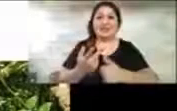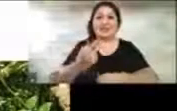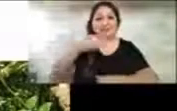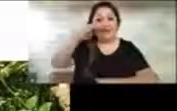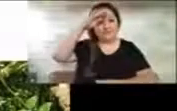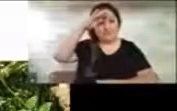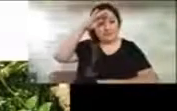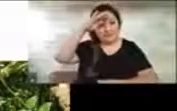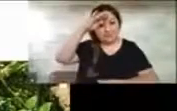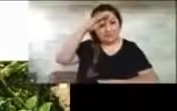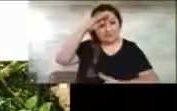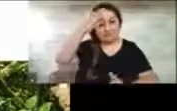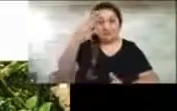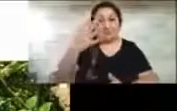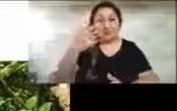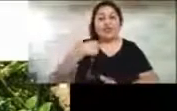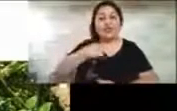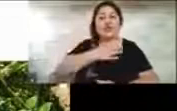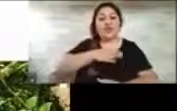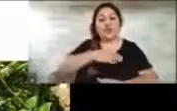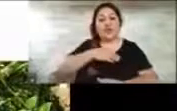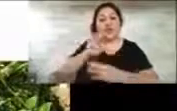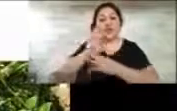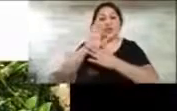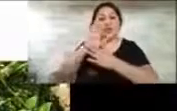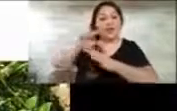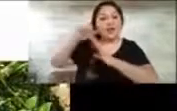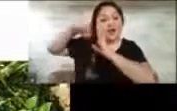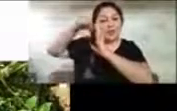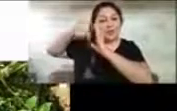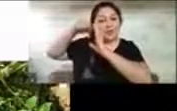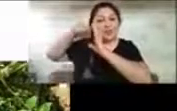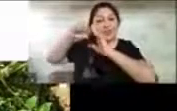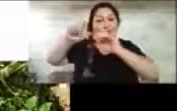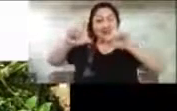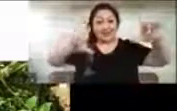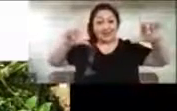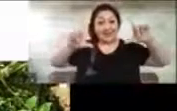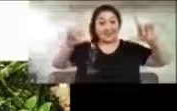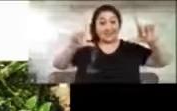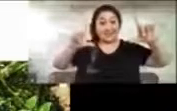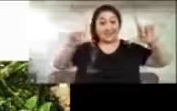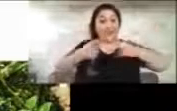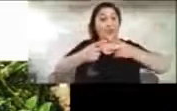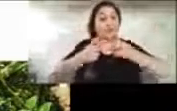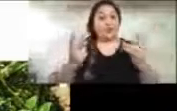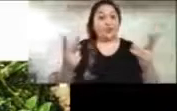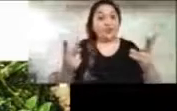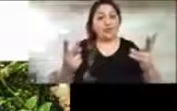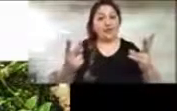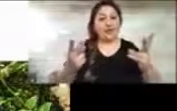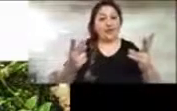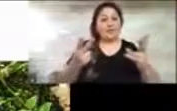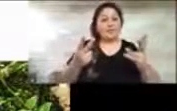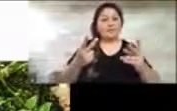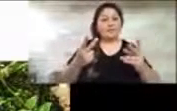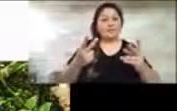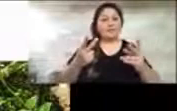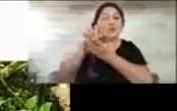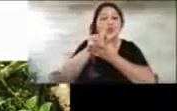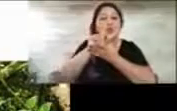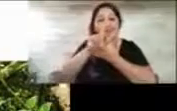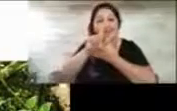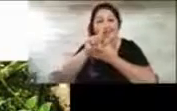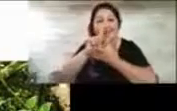me gustaría hablar de un reportaje que vi hace un tiempo en la televisión abierta, un capítulo de Lugares que Hablan, donde el conductor en